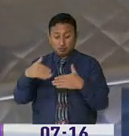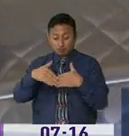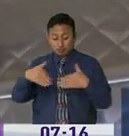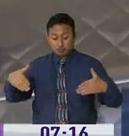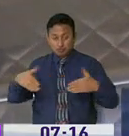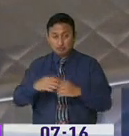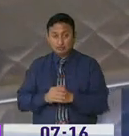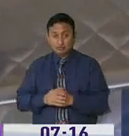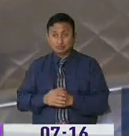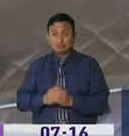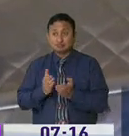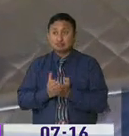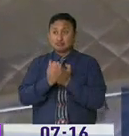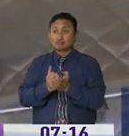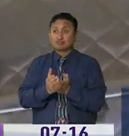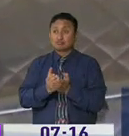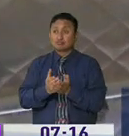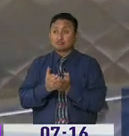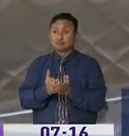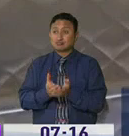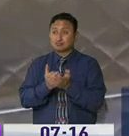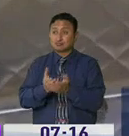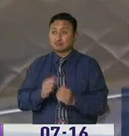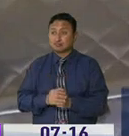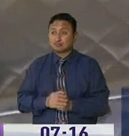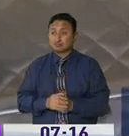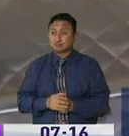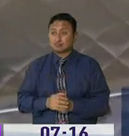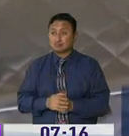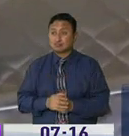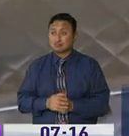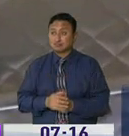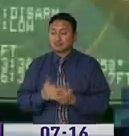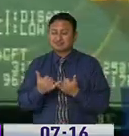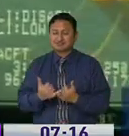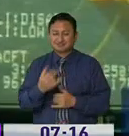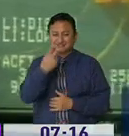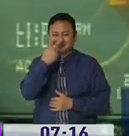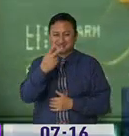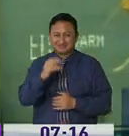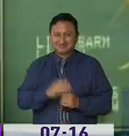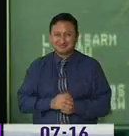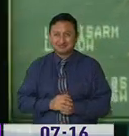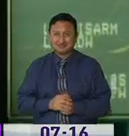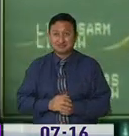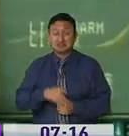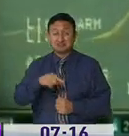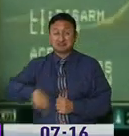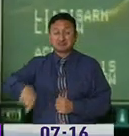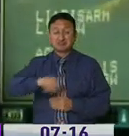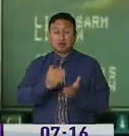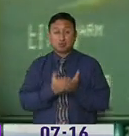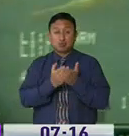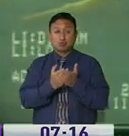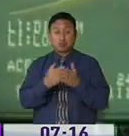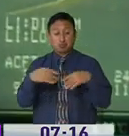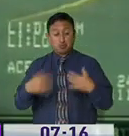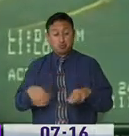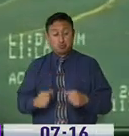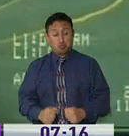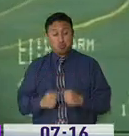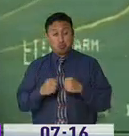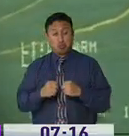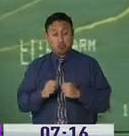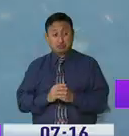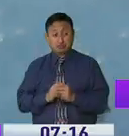en alta mar. Eso es lo que acabamos de verificar. La preponderancia de los buques asiáticos es inalterable.